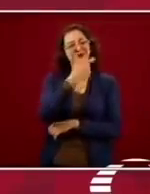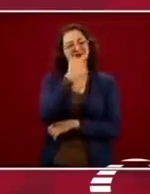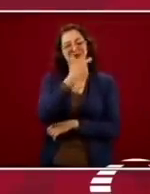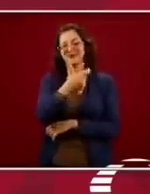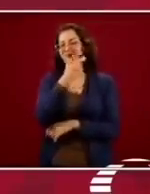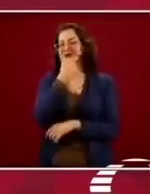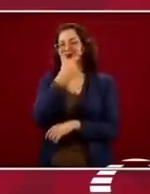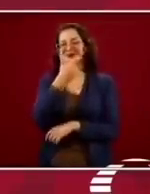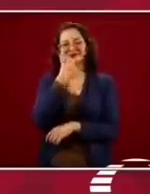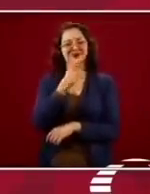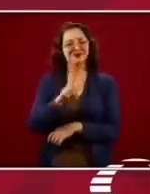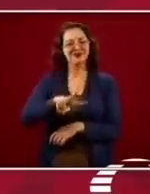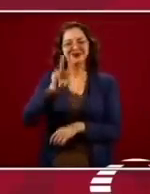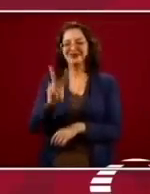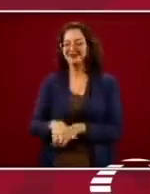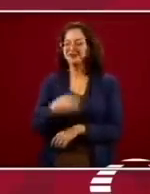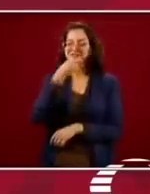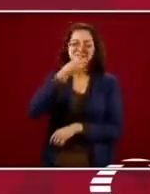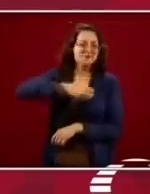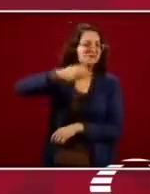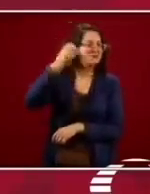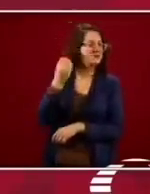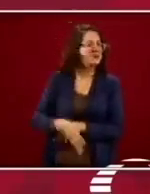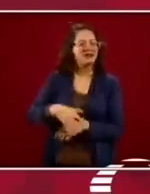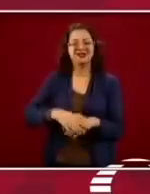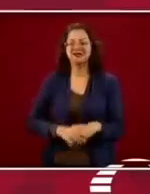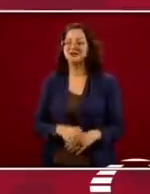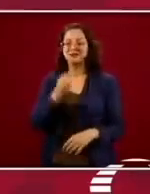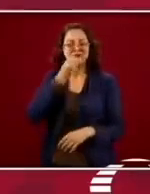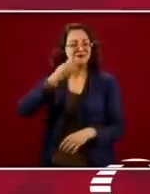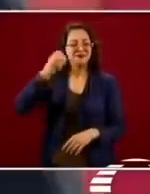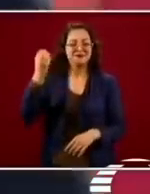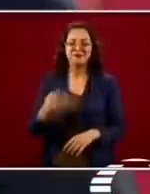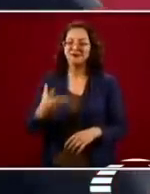Canales geniales, o sea,